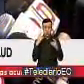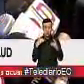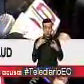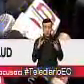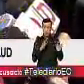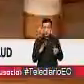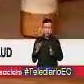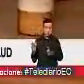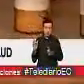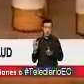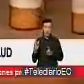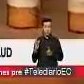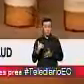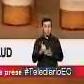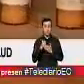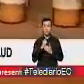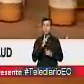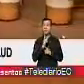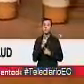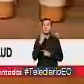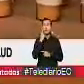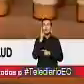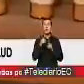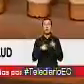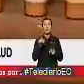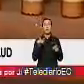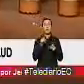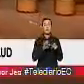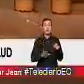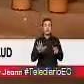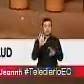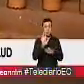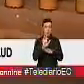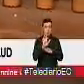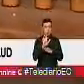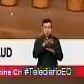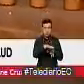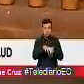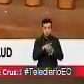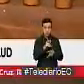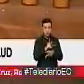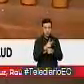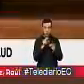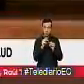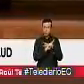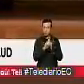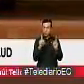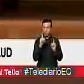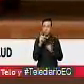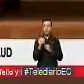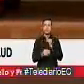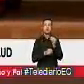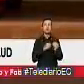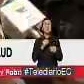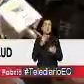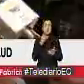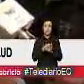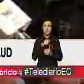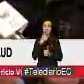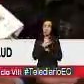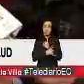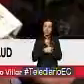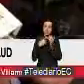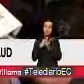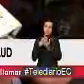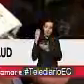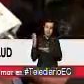a un tratamiento convencional. Sin embargo, se suprime la posibilidad de que en el Ecuador se permita la siembra y producción, por lo que se deberá dar paso a su importación. Realmente